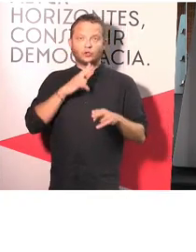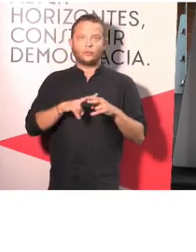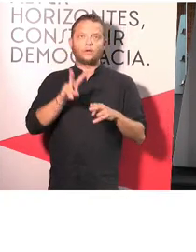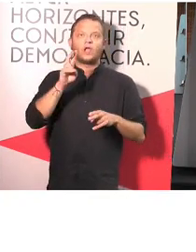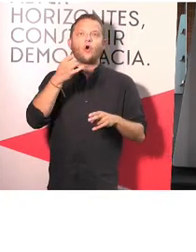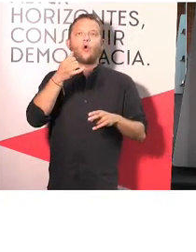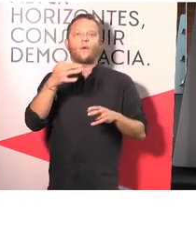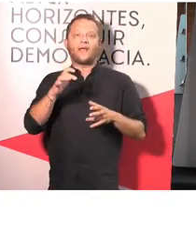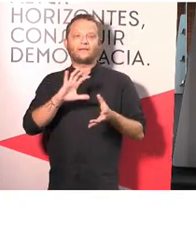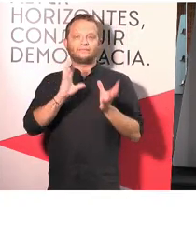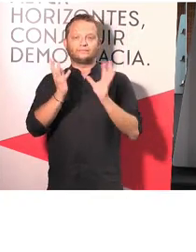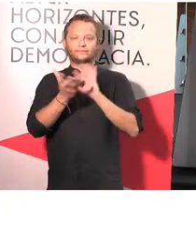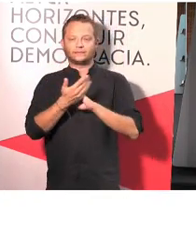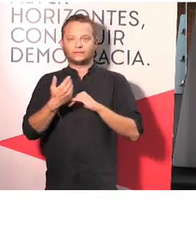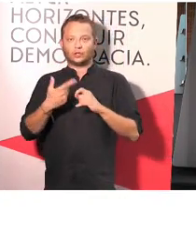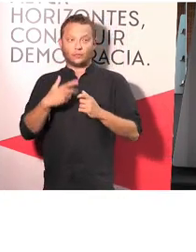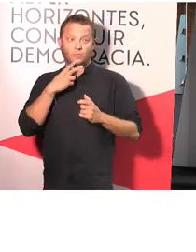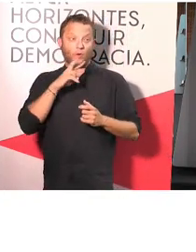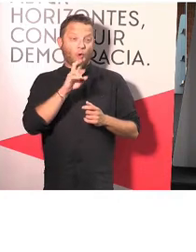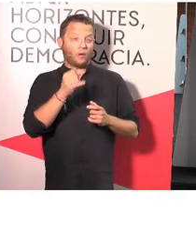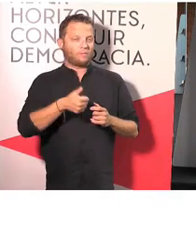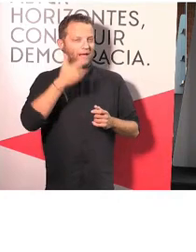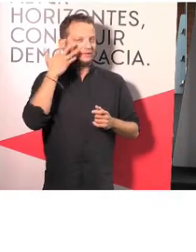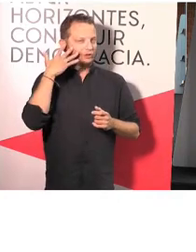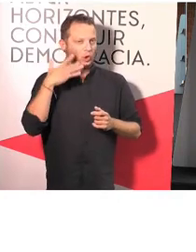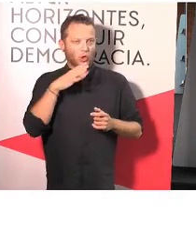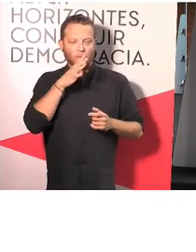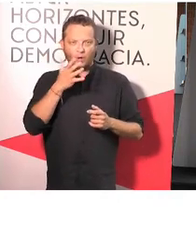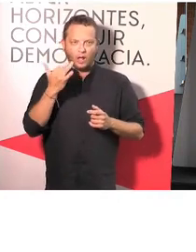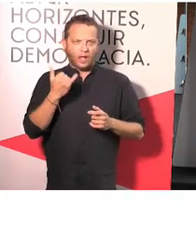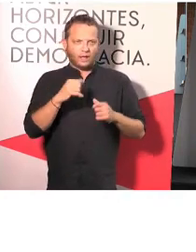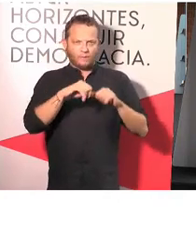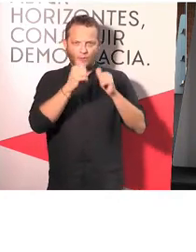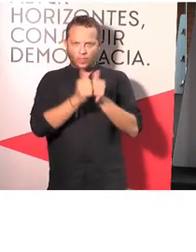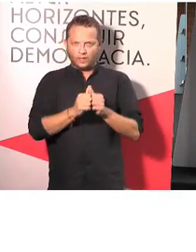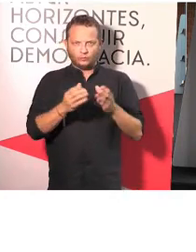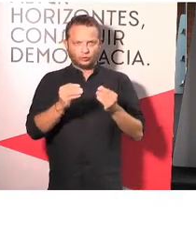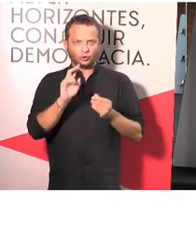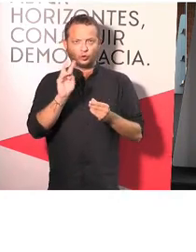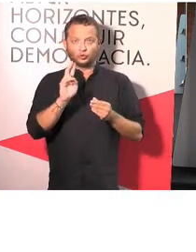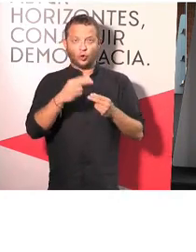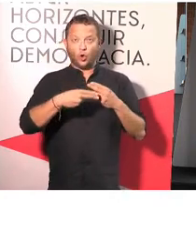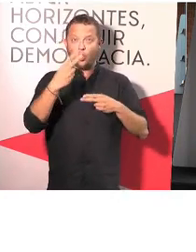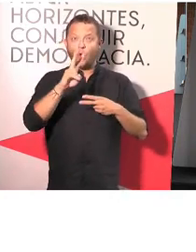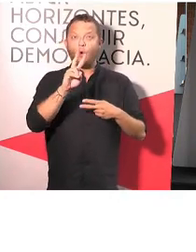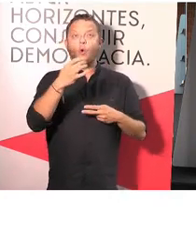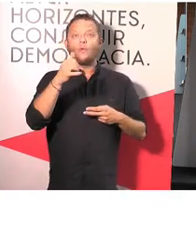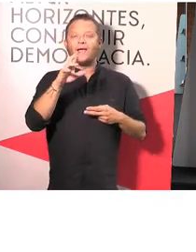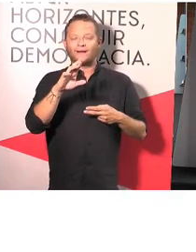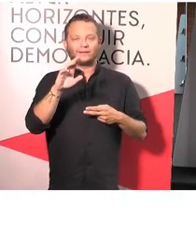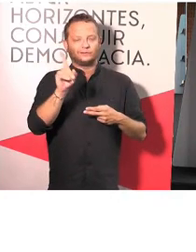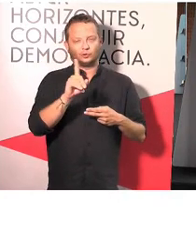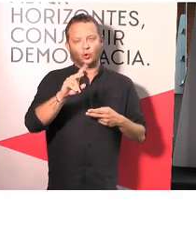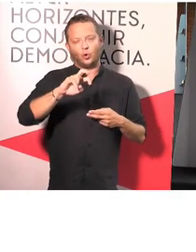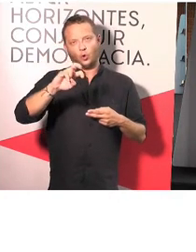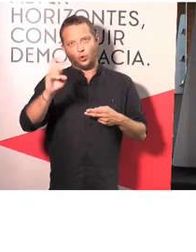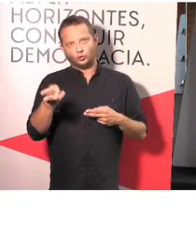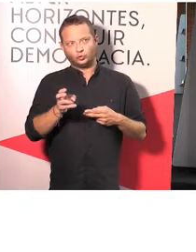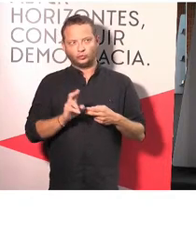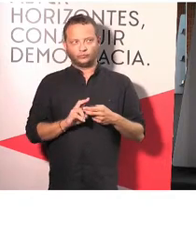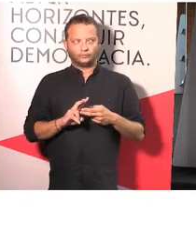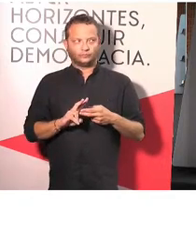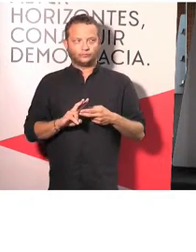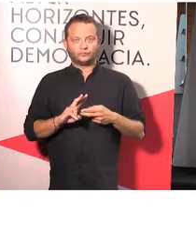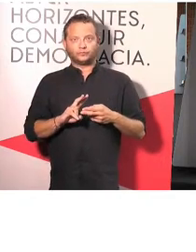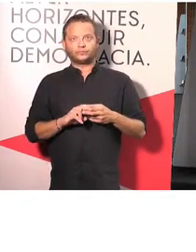de la economía, porque el modelo de Uber es el más conocido, pero en realidad coexisten varios modelos. No solamente está el modelo de Uber, ¿no?